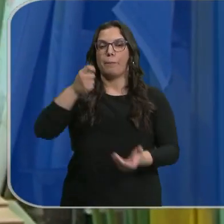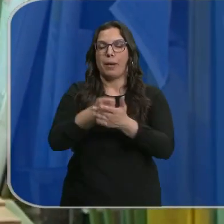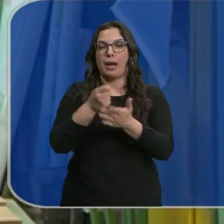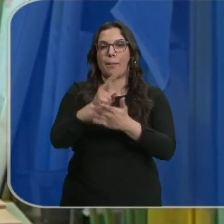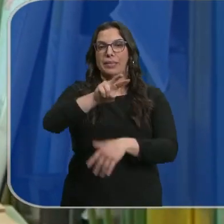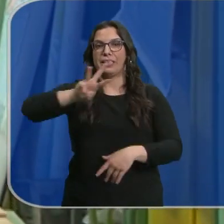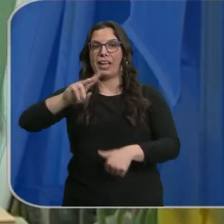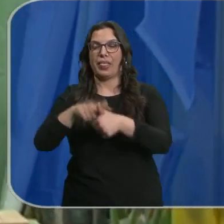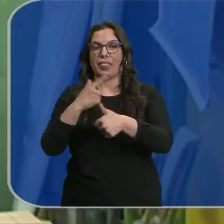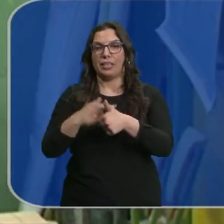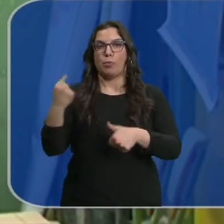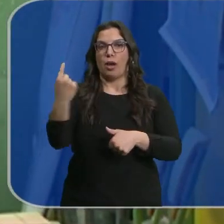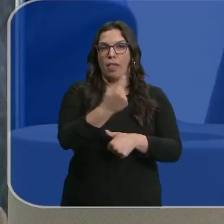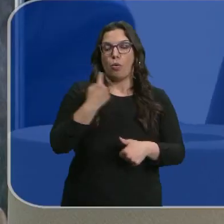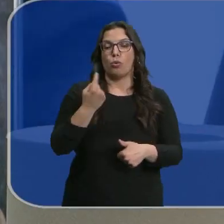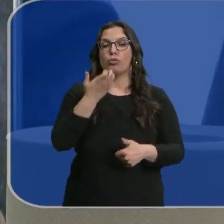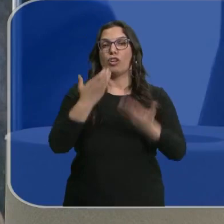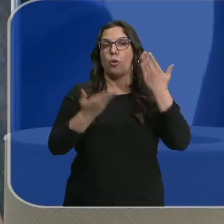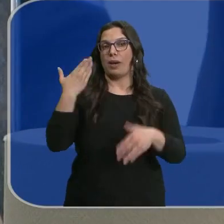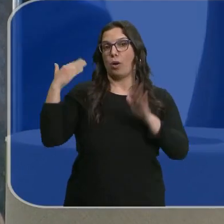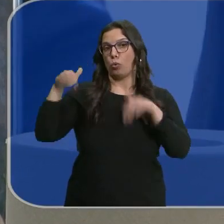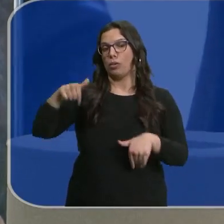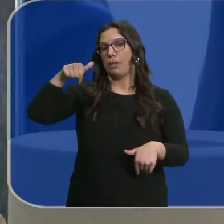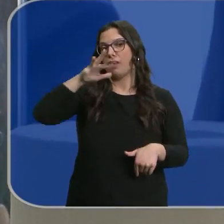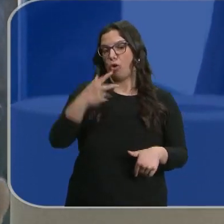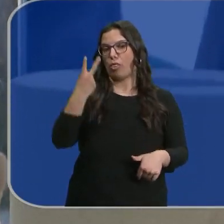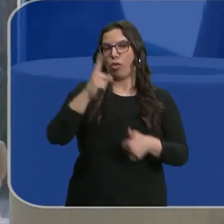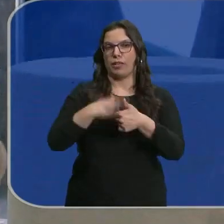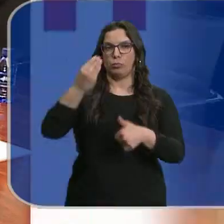céntimos por elector, dos céntimos más que las elecciones anteriores.